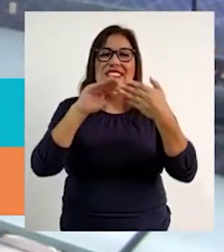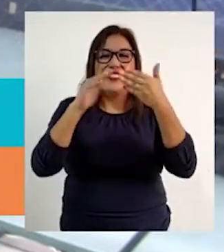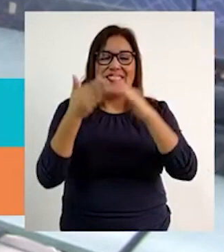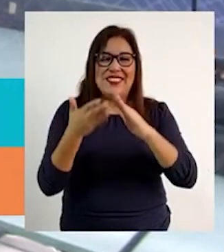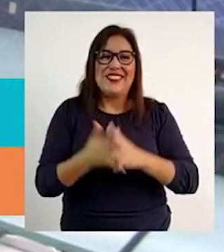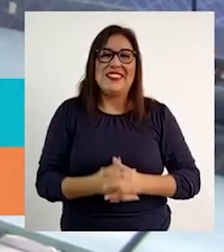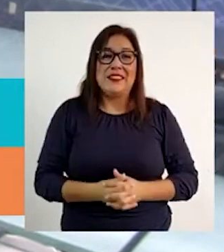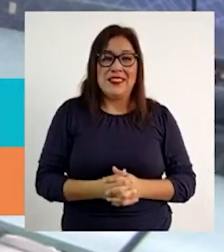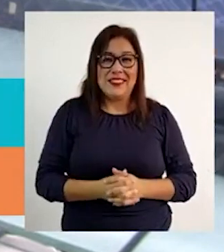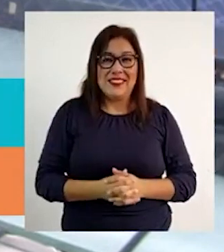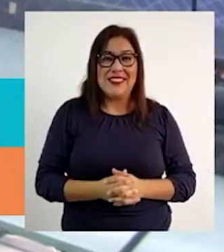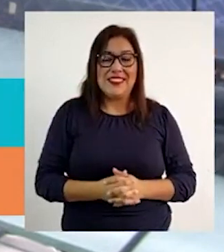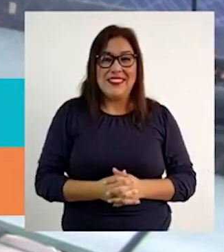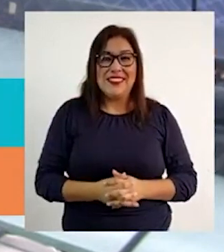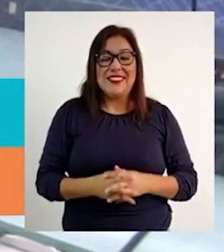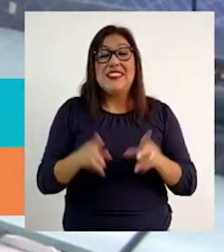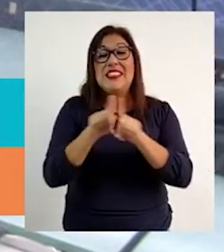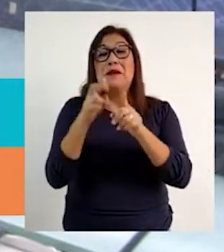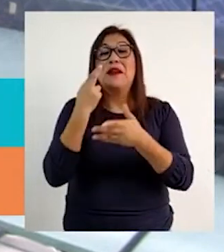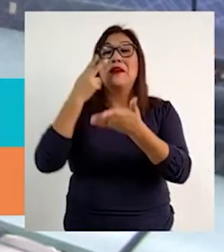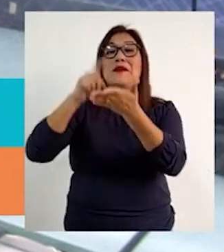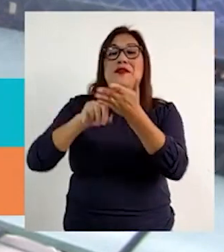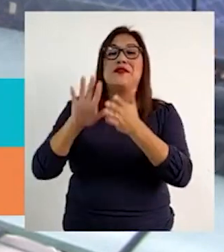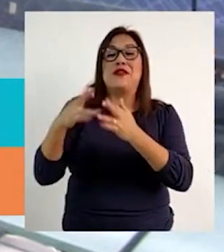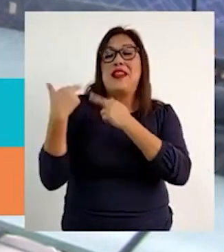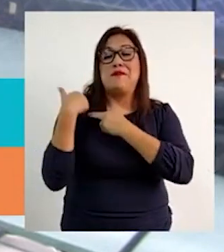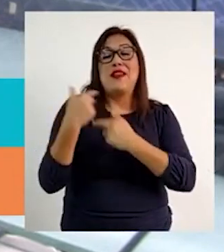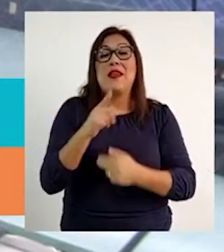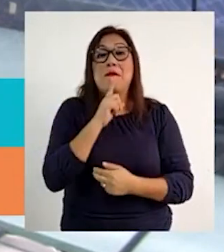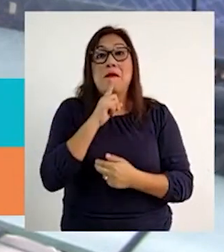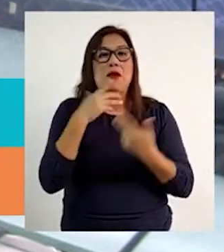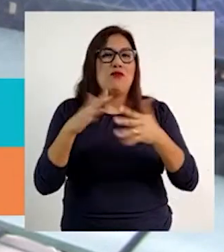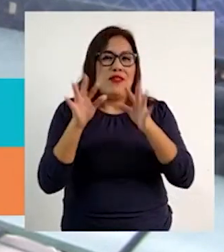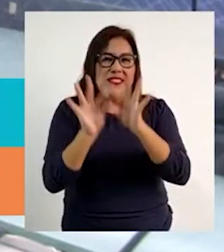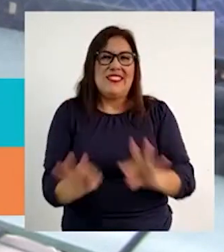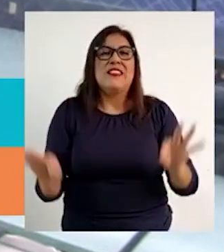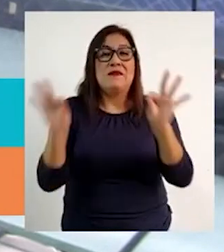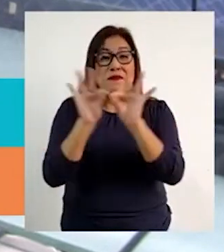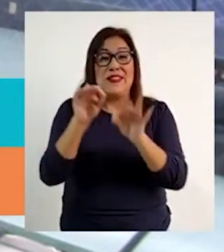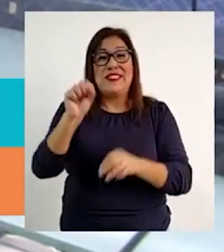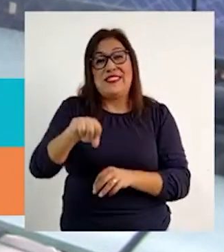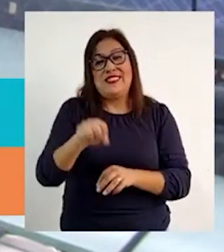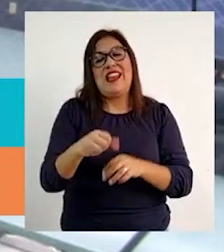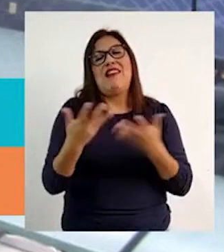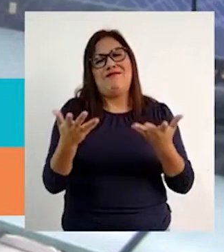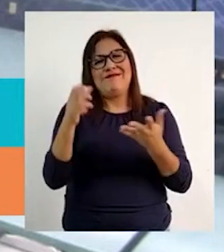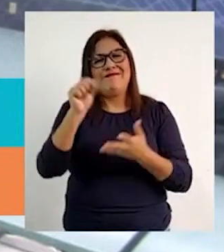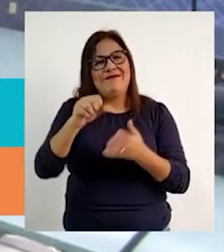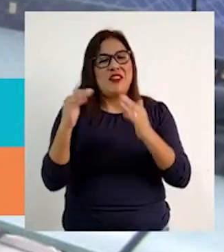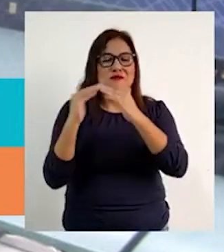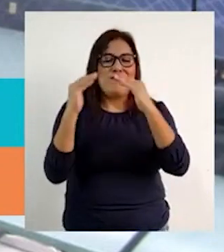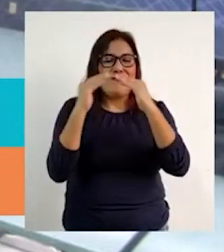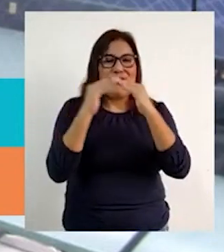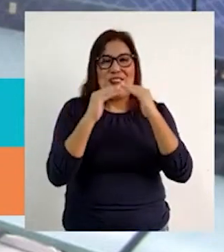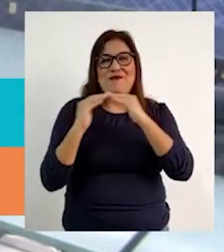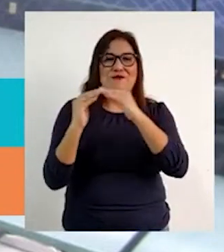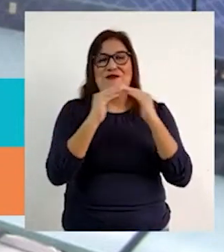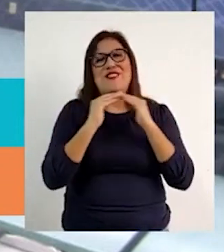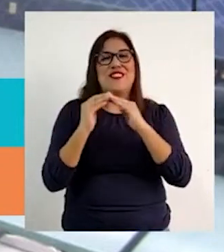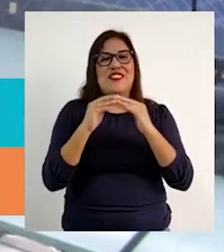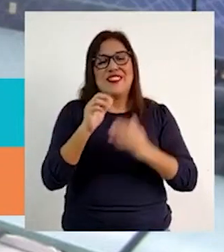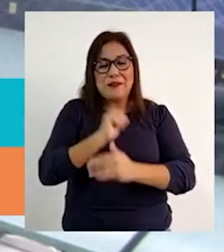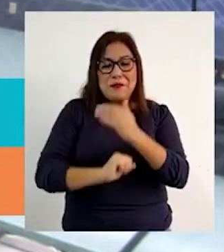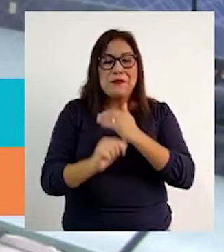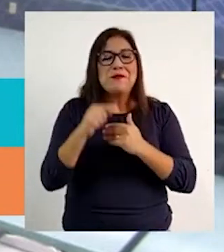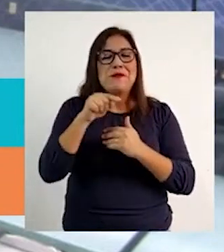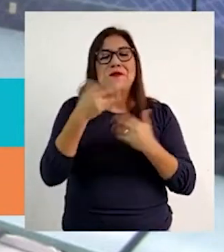Reconocer que el rol del padre ahora es muy importante. Ahora la participación es igual en la crianza de nuestros hijos. Tan igual